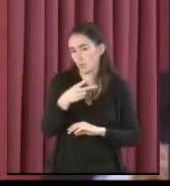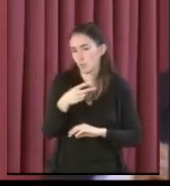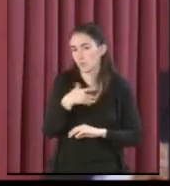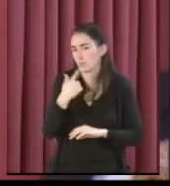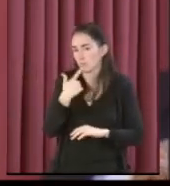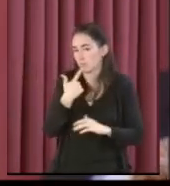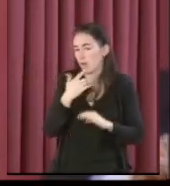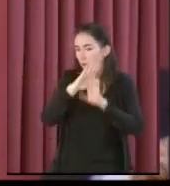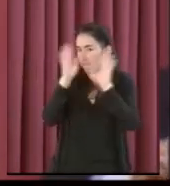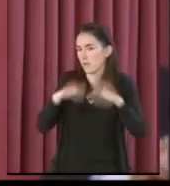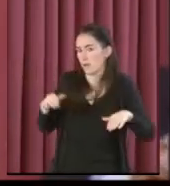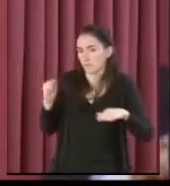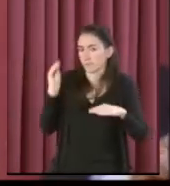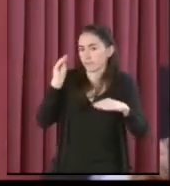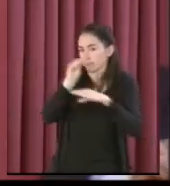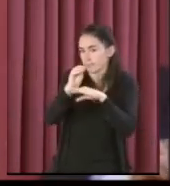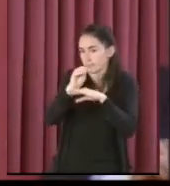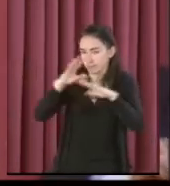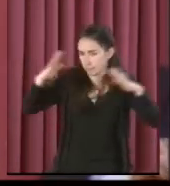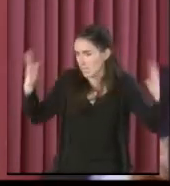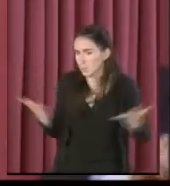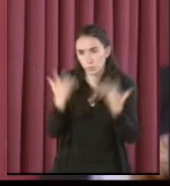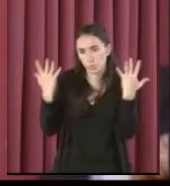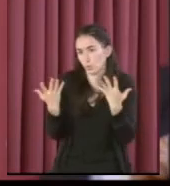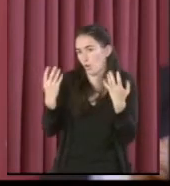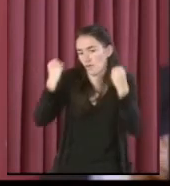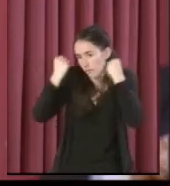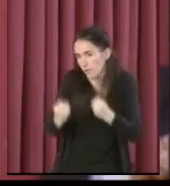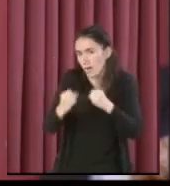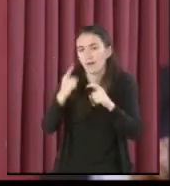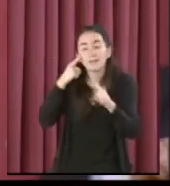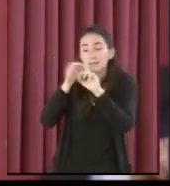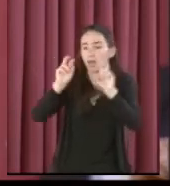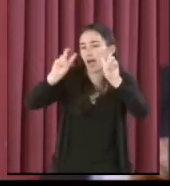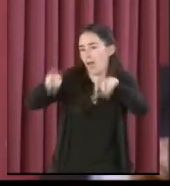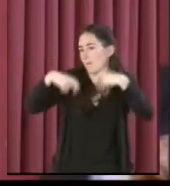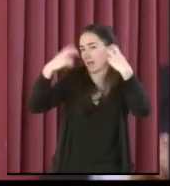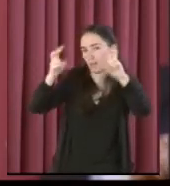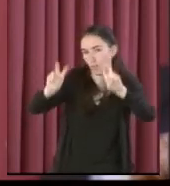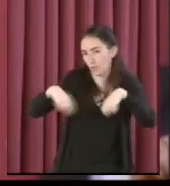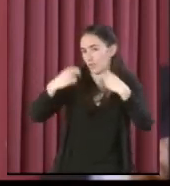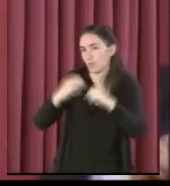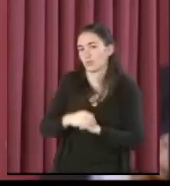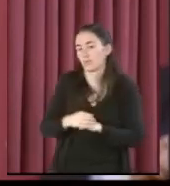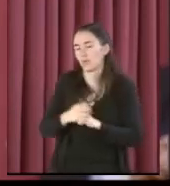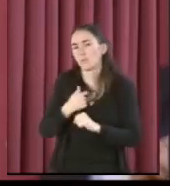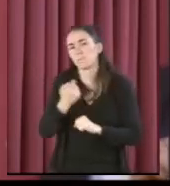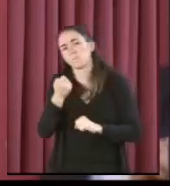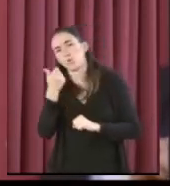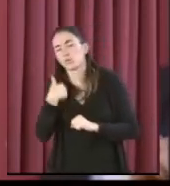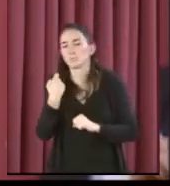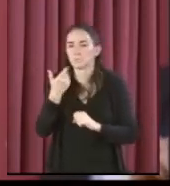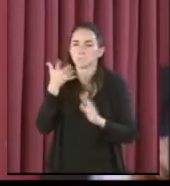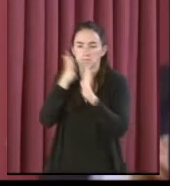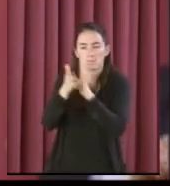se está produciendo un impulso importante de la rehabilitación. pero permítanme una reflexión en este punto